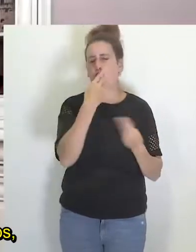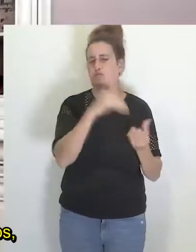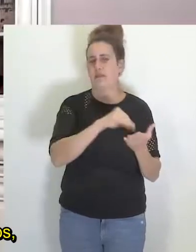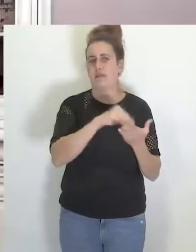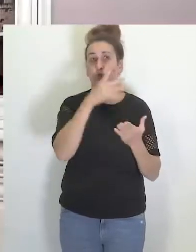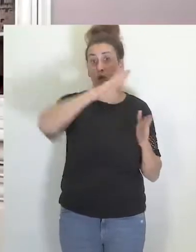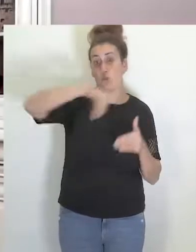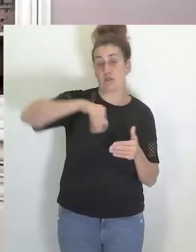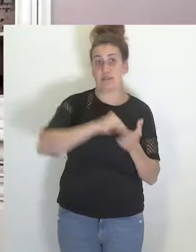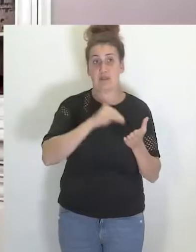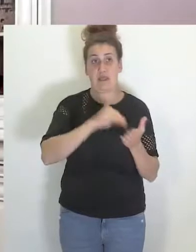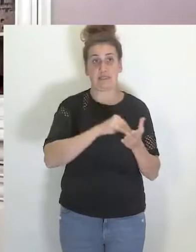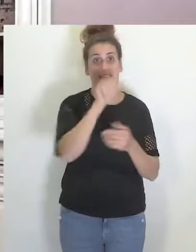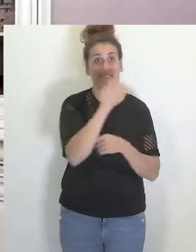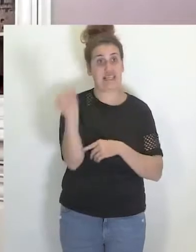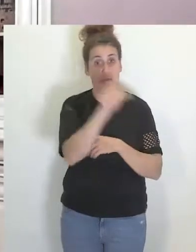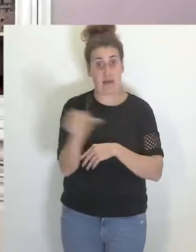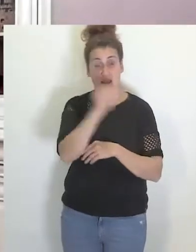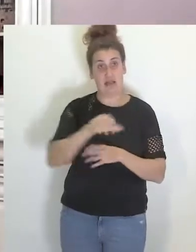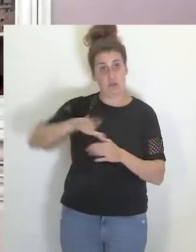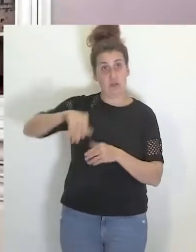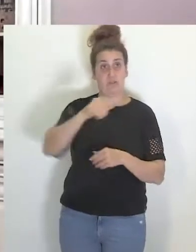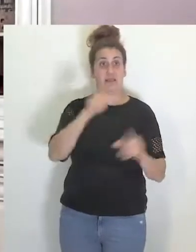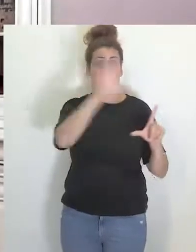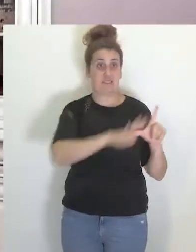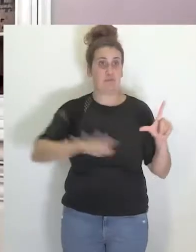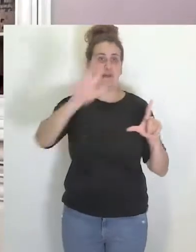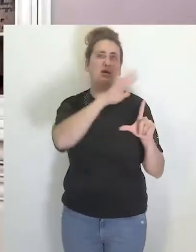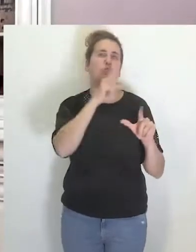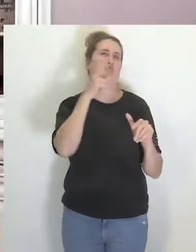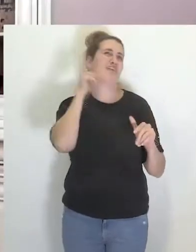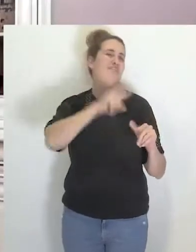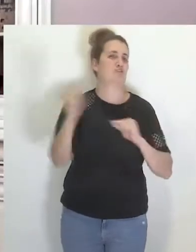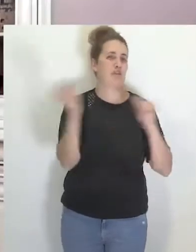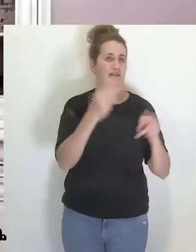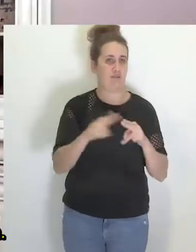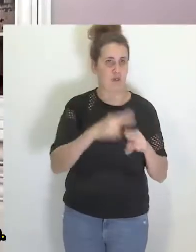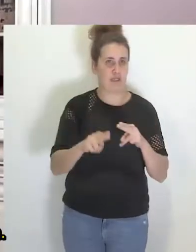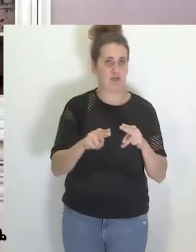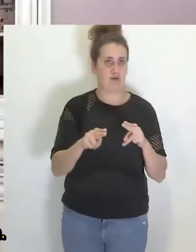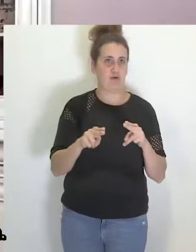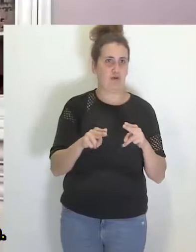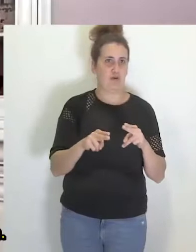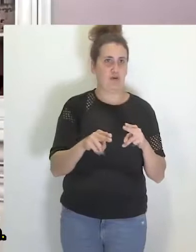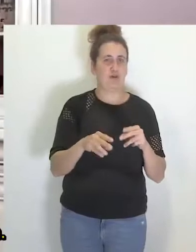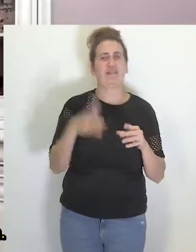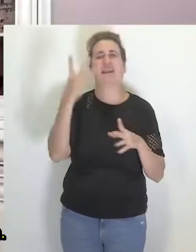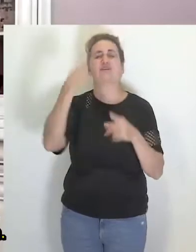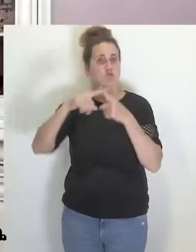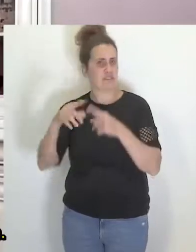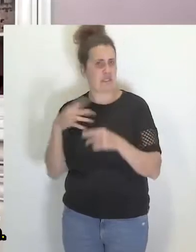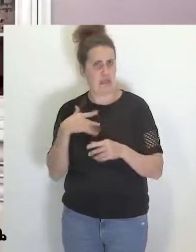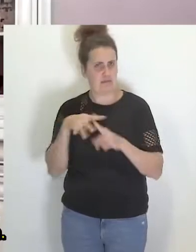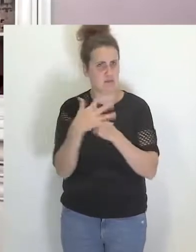porque en los últimos tiempos, en las últimas semanas, en el Estado español se ha vivido una especie de falso debate político. Dentro de las absurdeces, con las cosas que